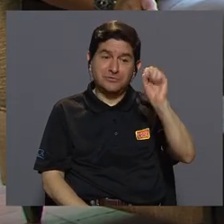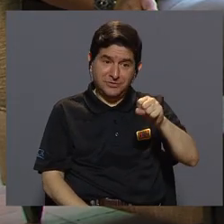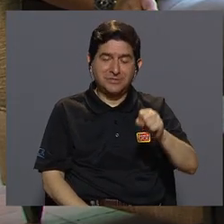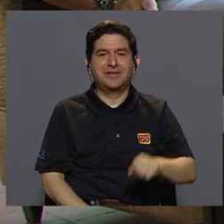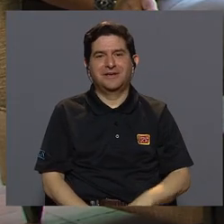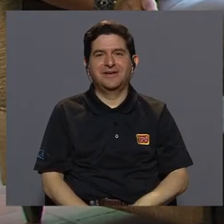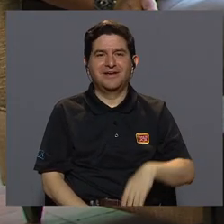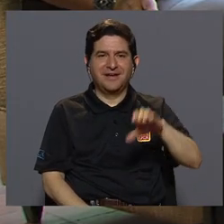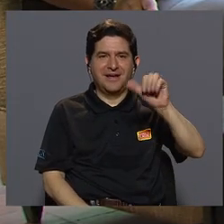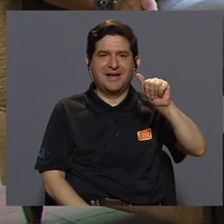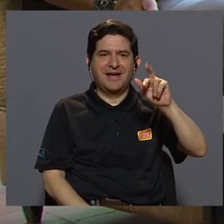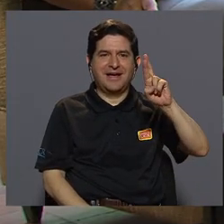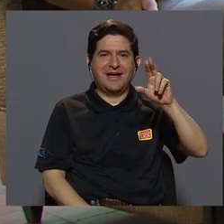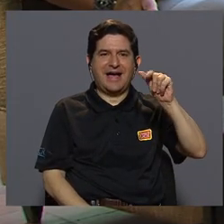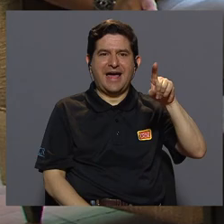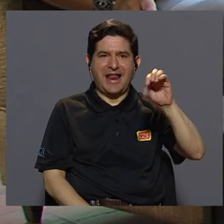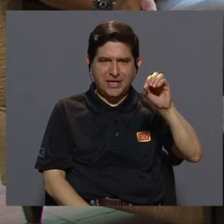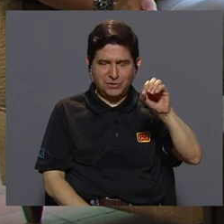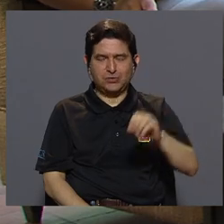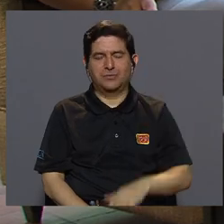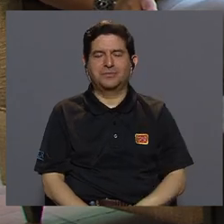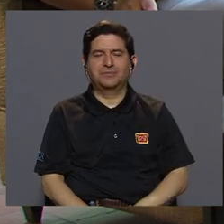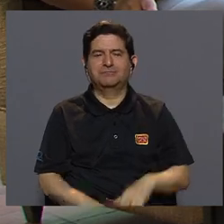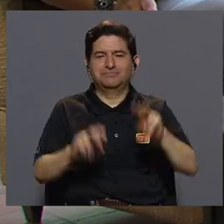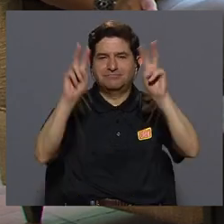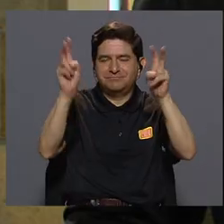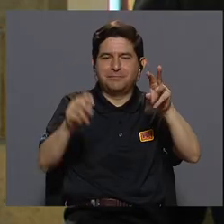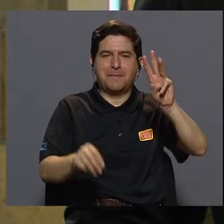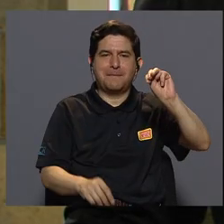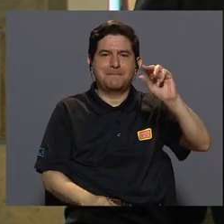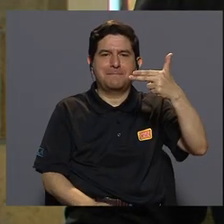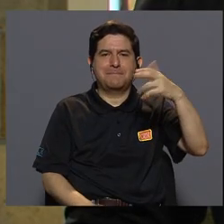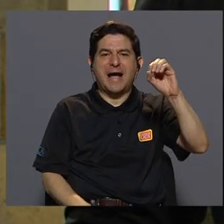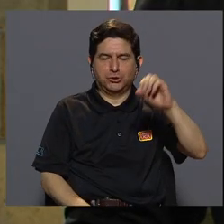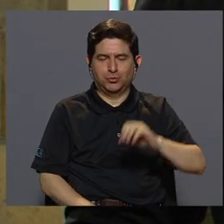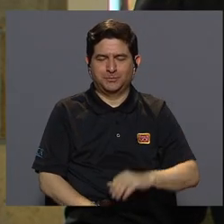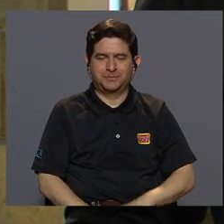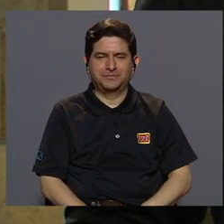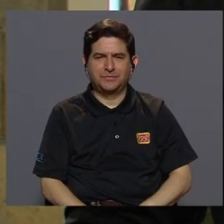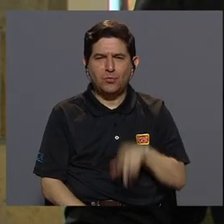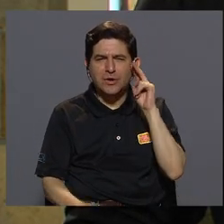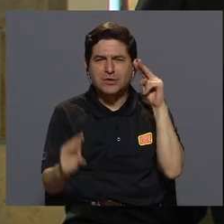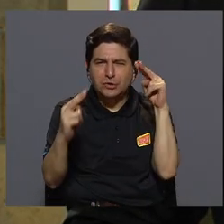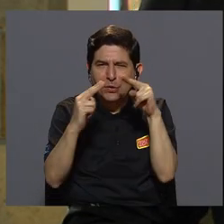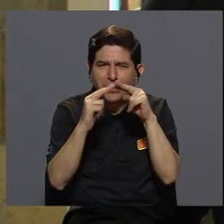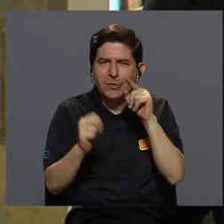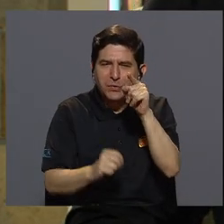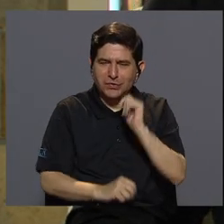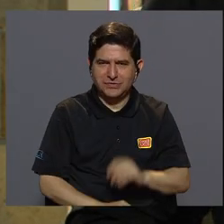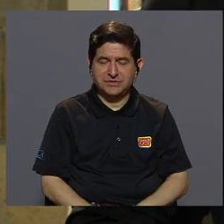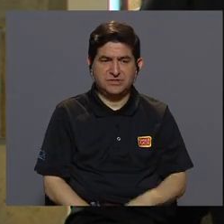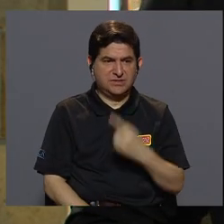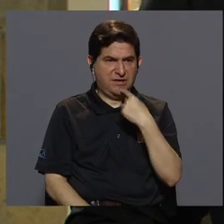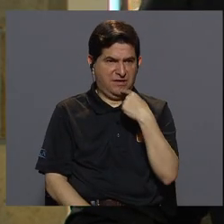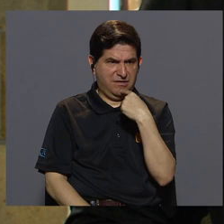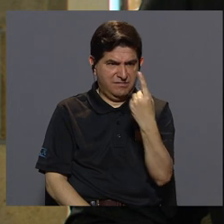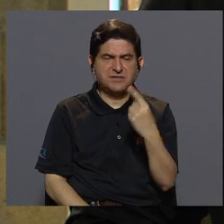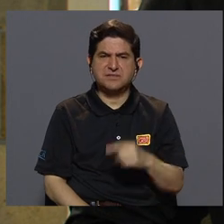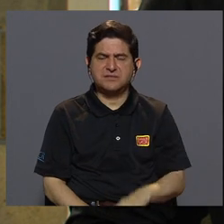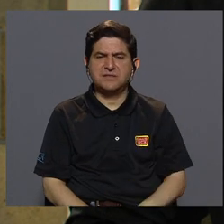Carazo Odio. Sí, sí. Macho Carazo. Macho. Macho Carazo. El día que usted le conoce, Macho le